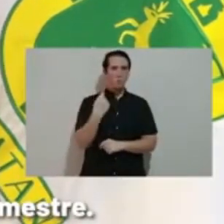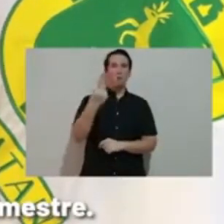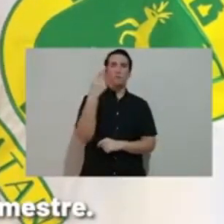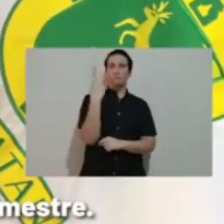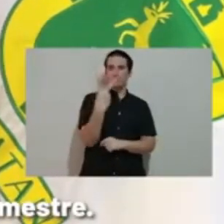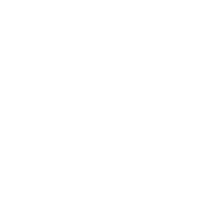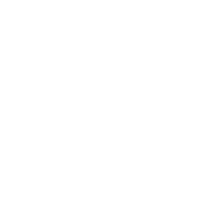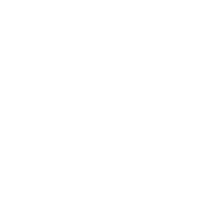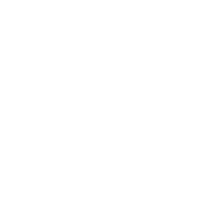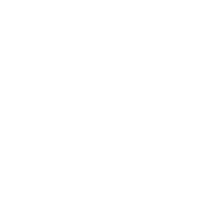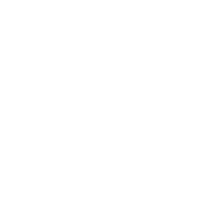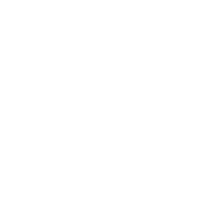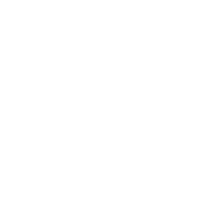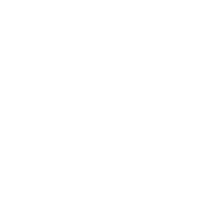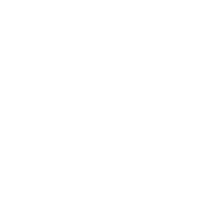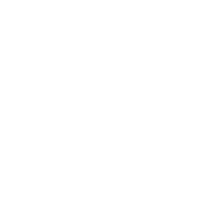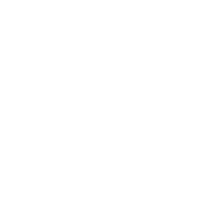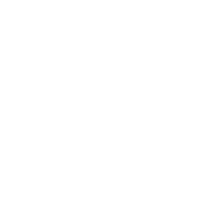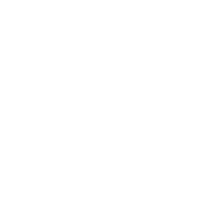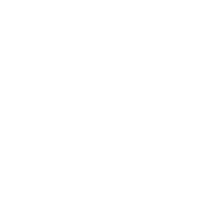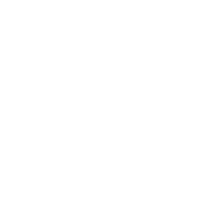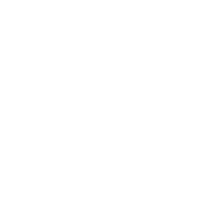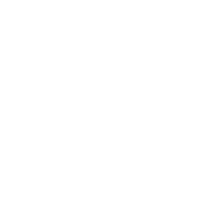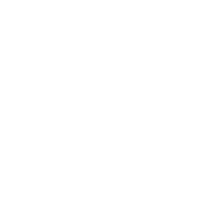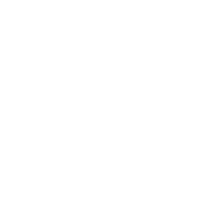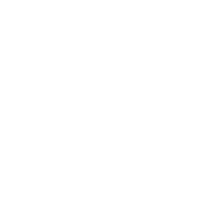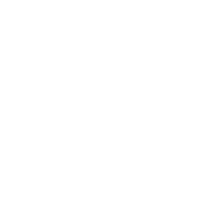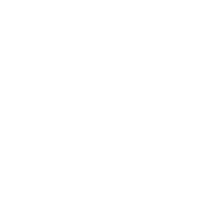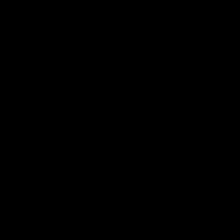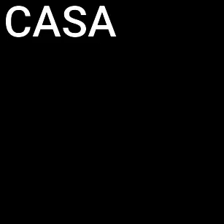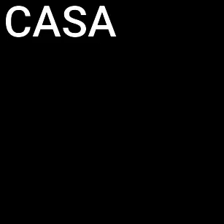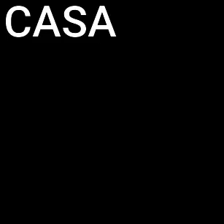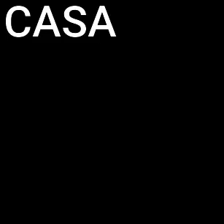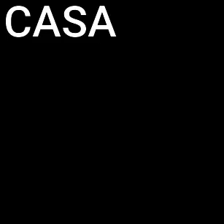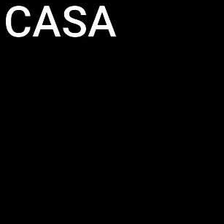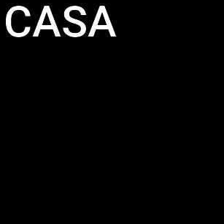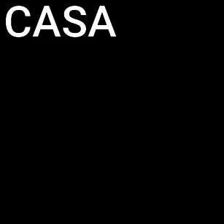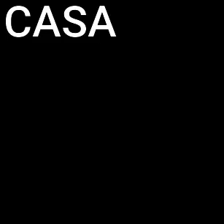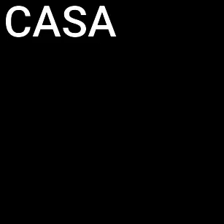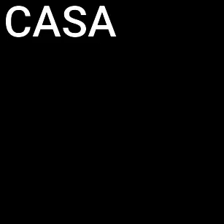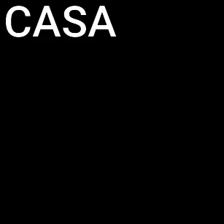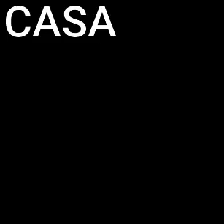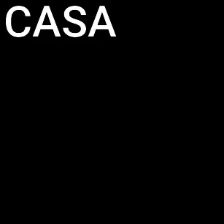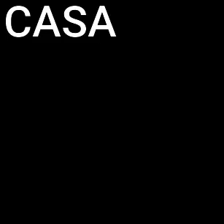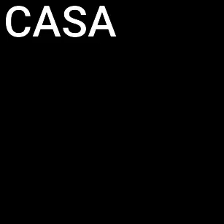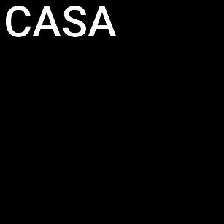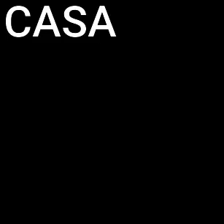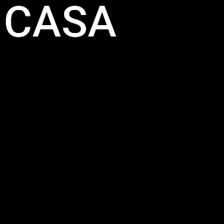durante un bimestre.